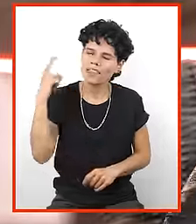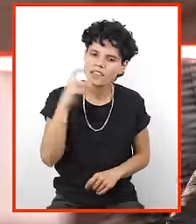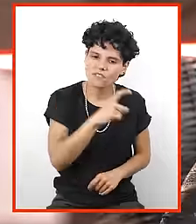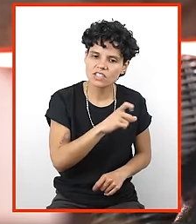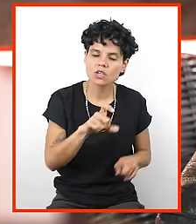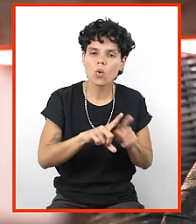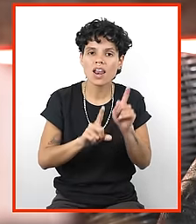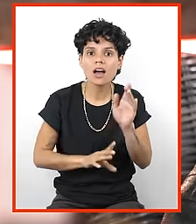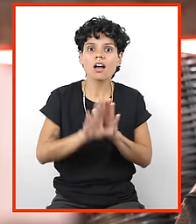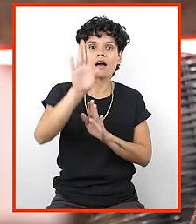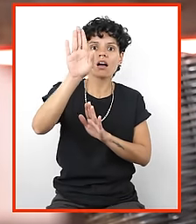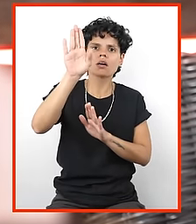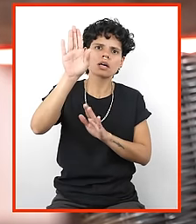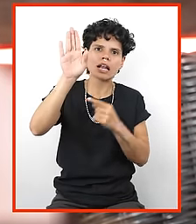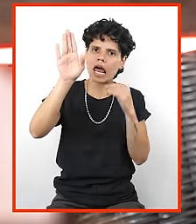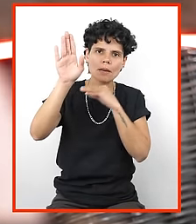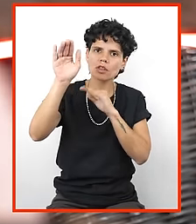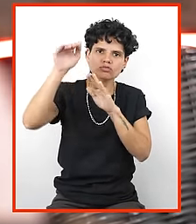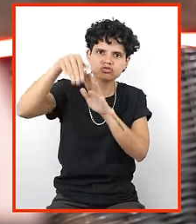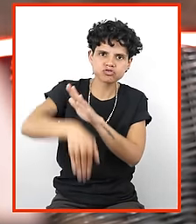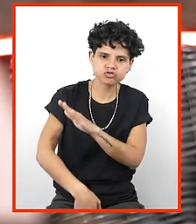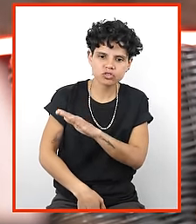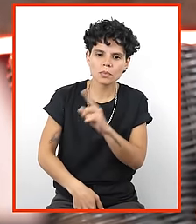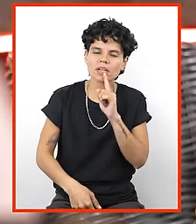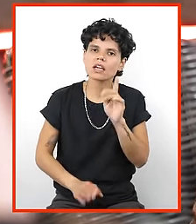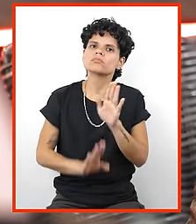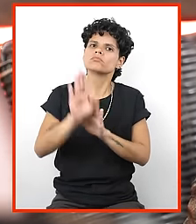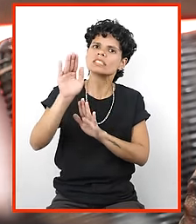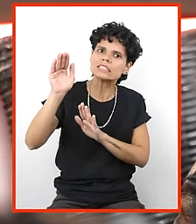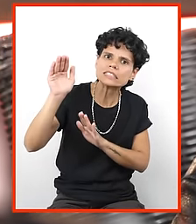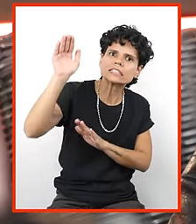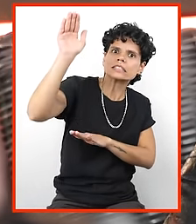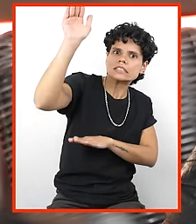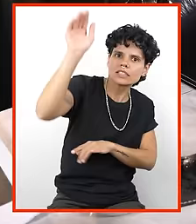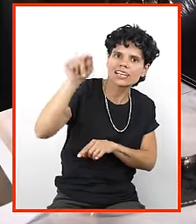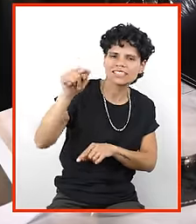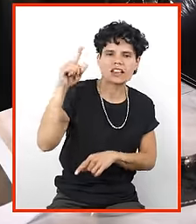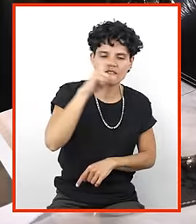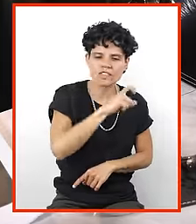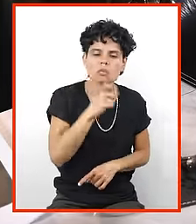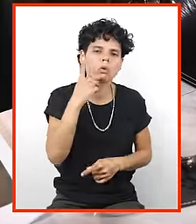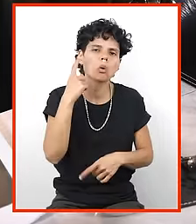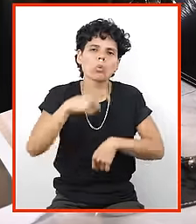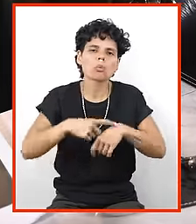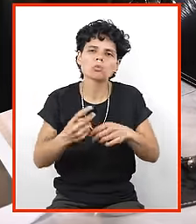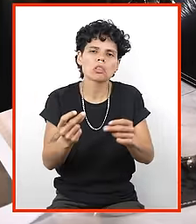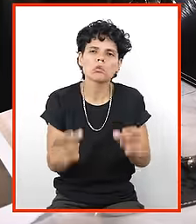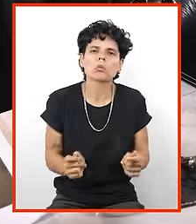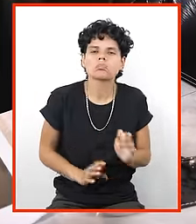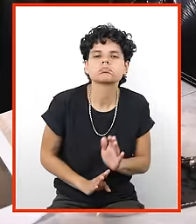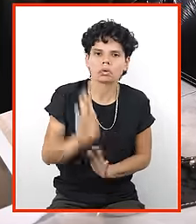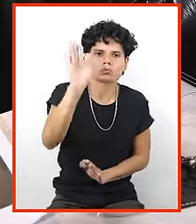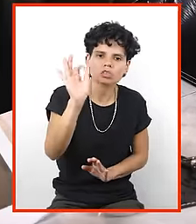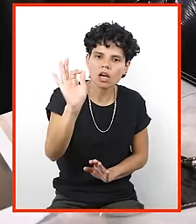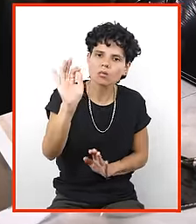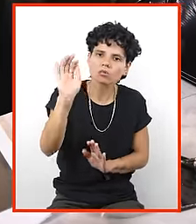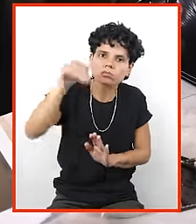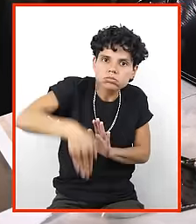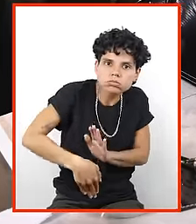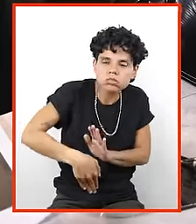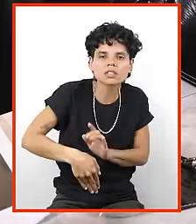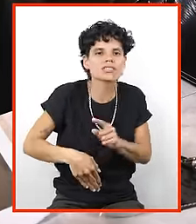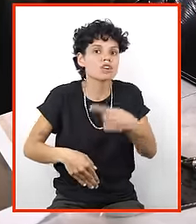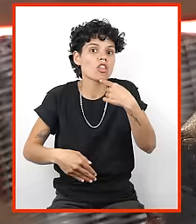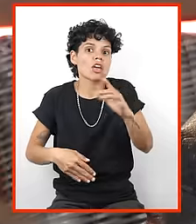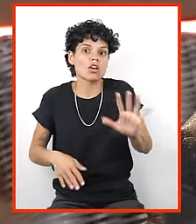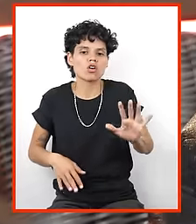todo es mantenerse. Porque pegarla, como dicen hoy día... Puede pasar. Puede pasar, pero el consejo que yo